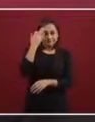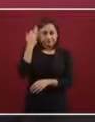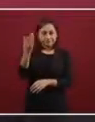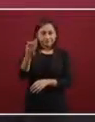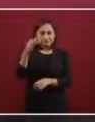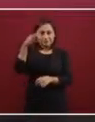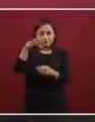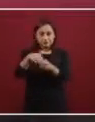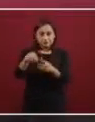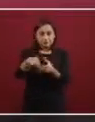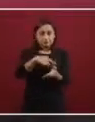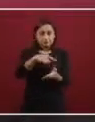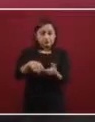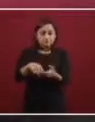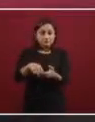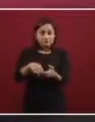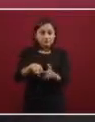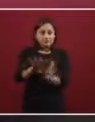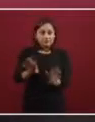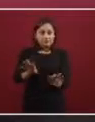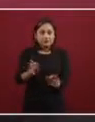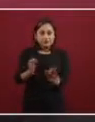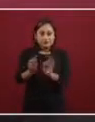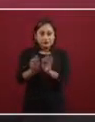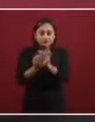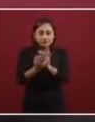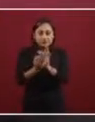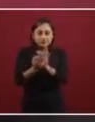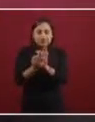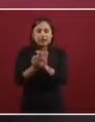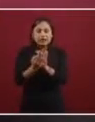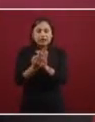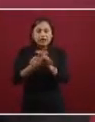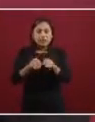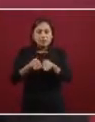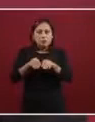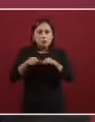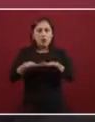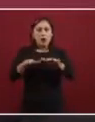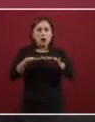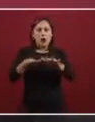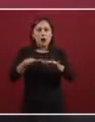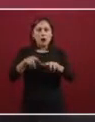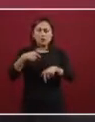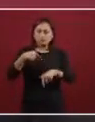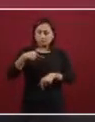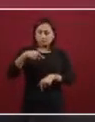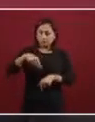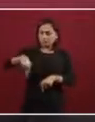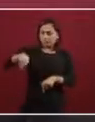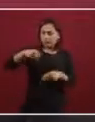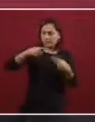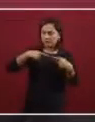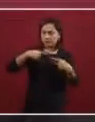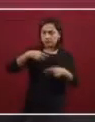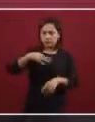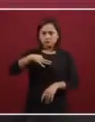y era como un golpe espectacular. Es decir, esto le va a gustar a la gente,